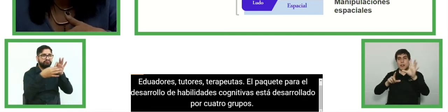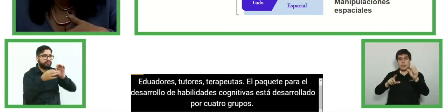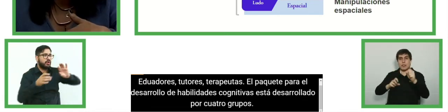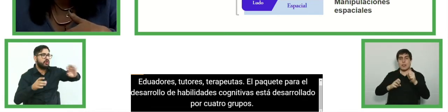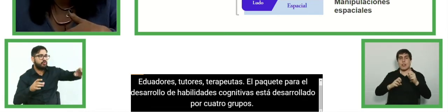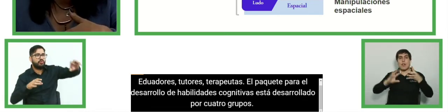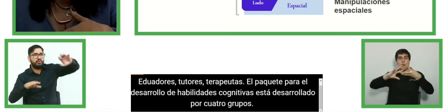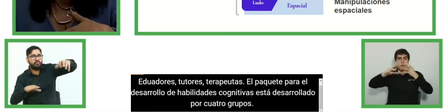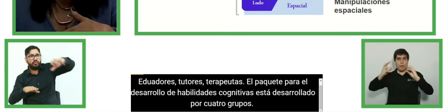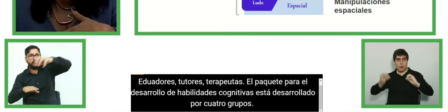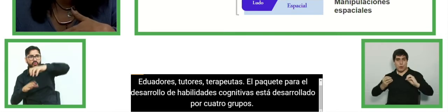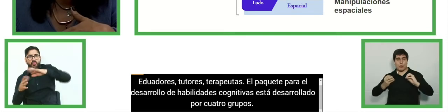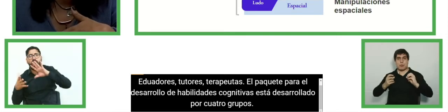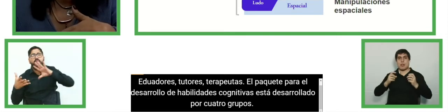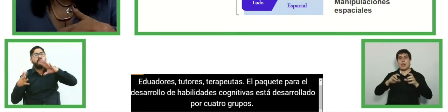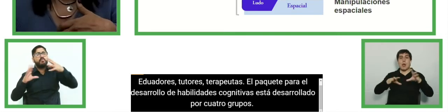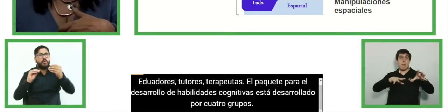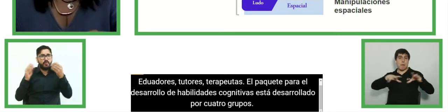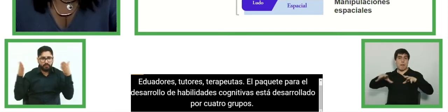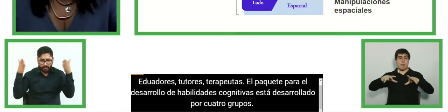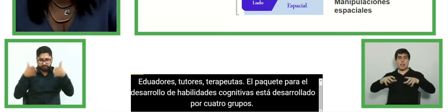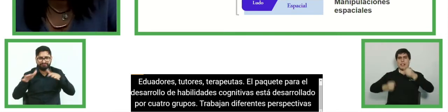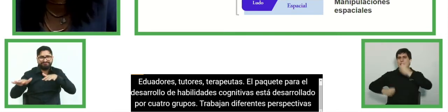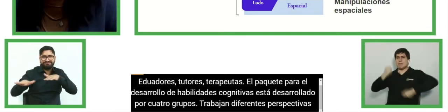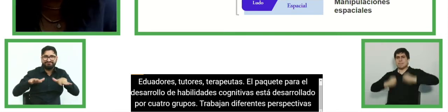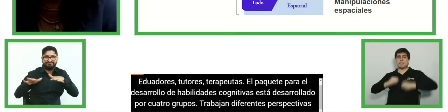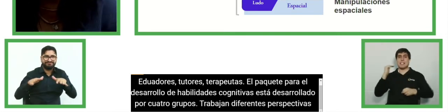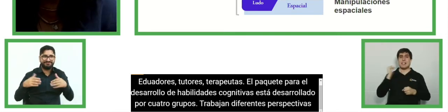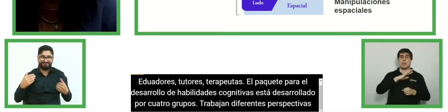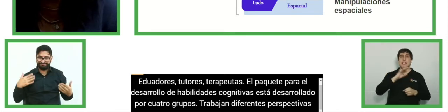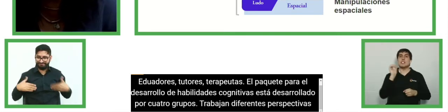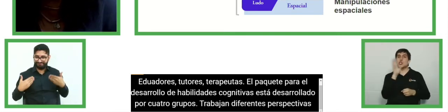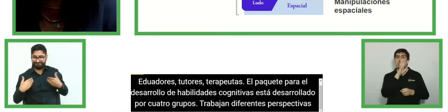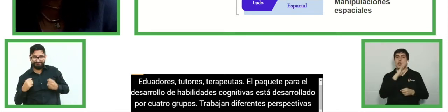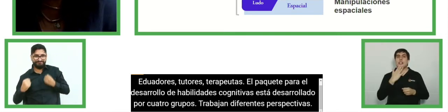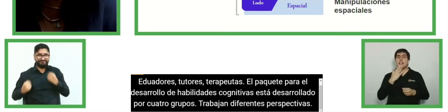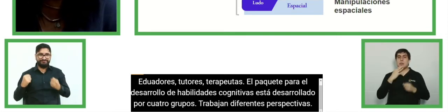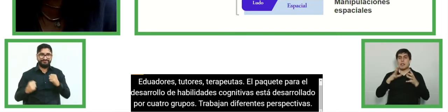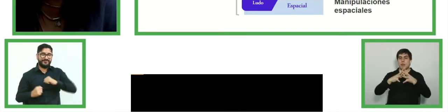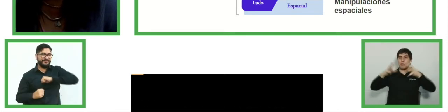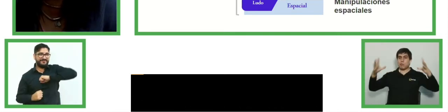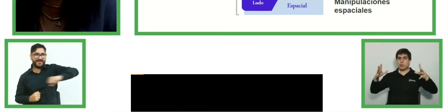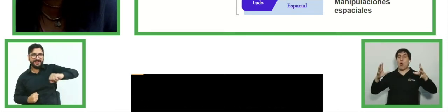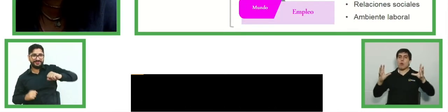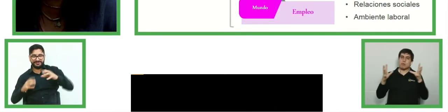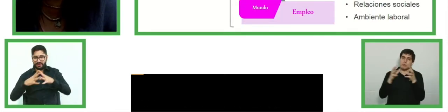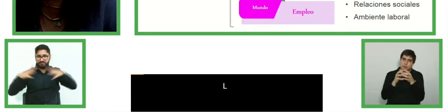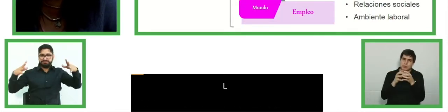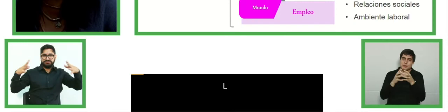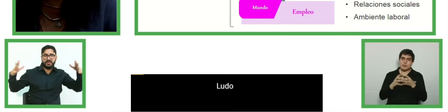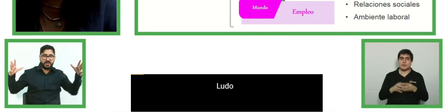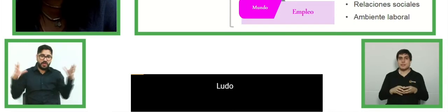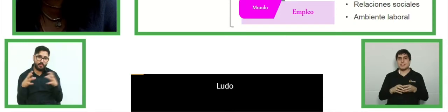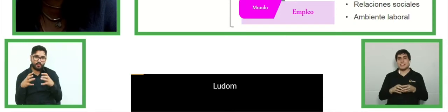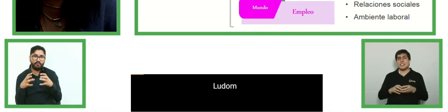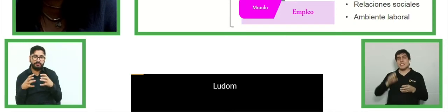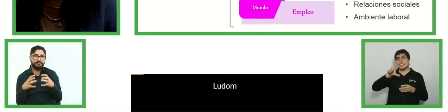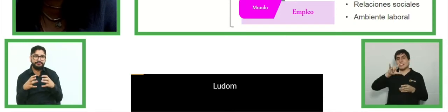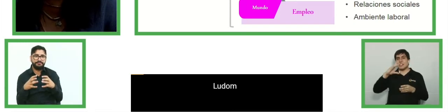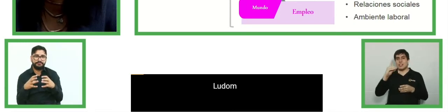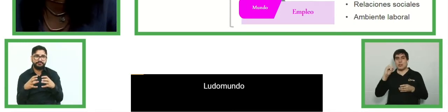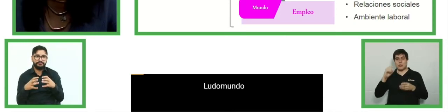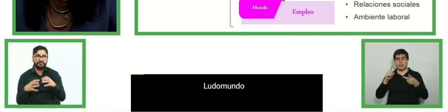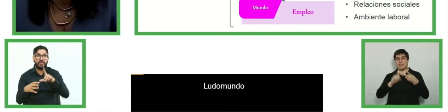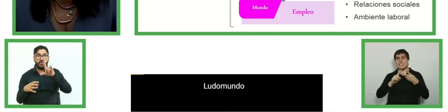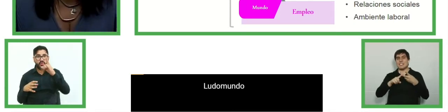y contornos, movimiento, velocidad, color y tamaño. Siguiente. Ludomundo es el segundo